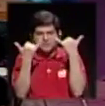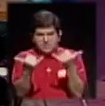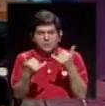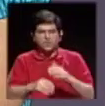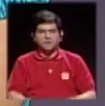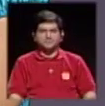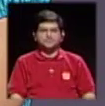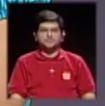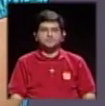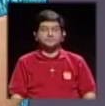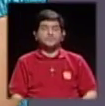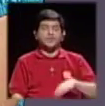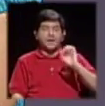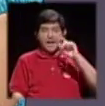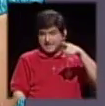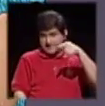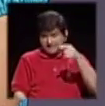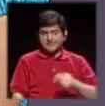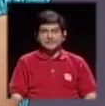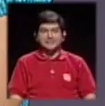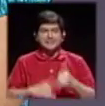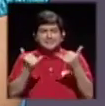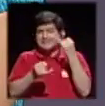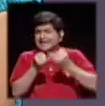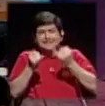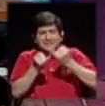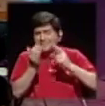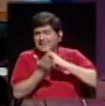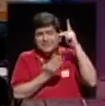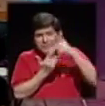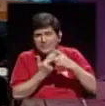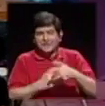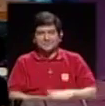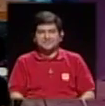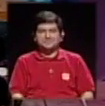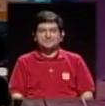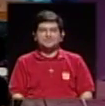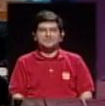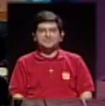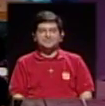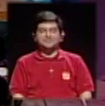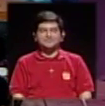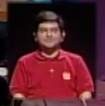actualmente, ¿no? Elizabeth, ya casi sí, cerrando aquí el sí, programa. Sí, claro.